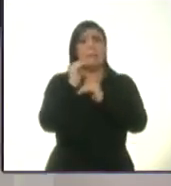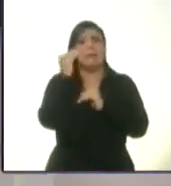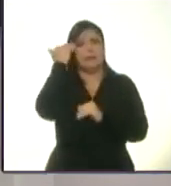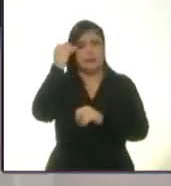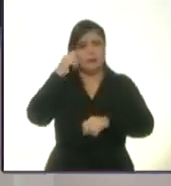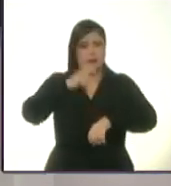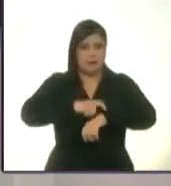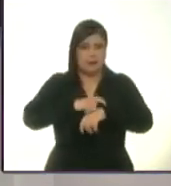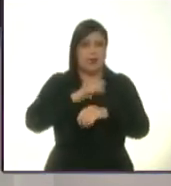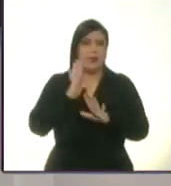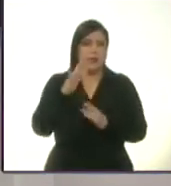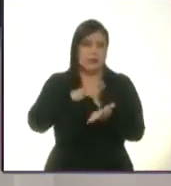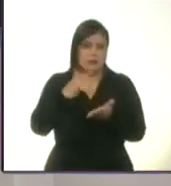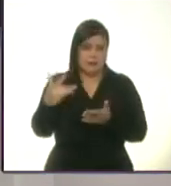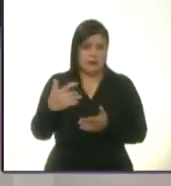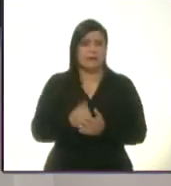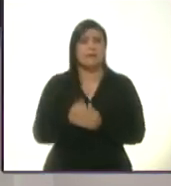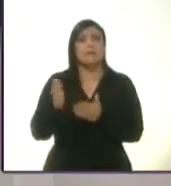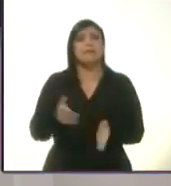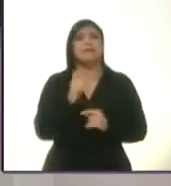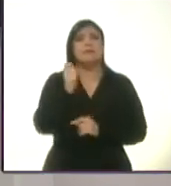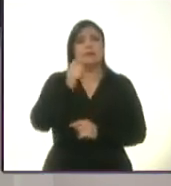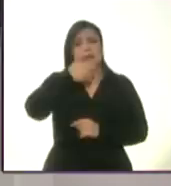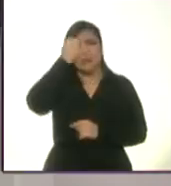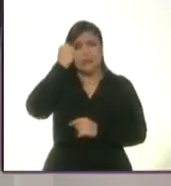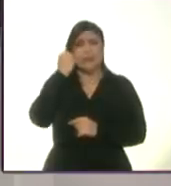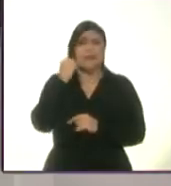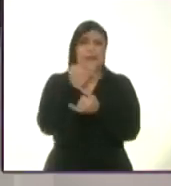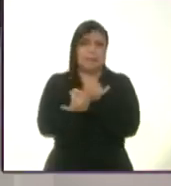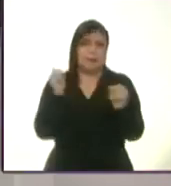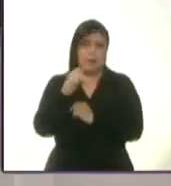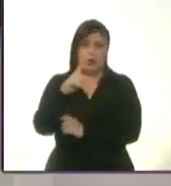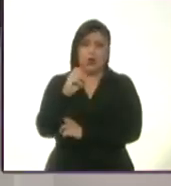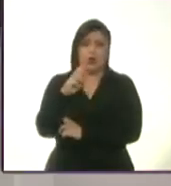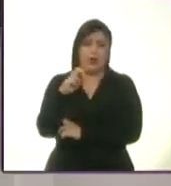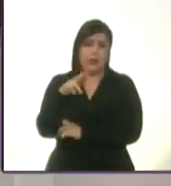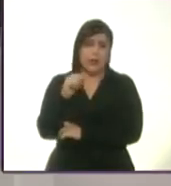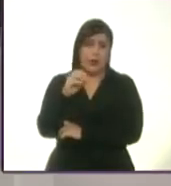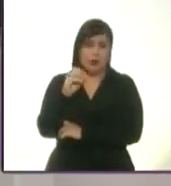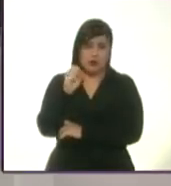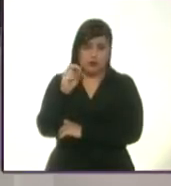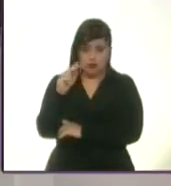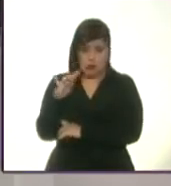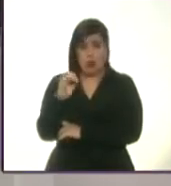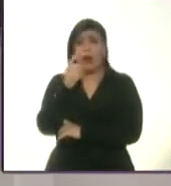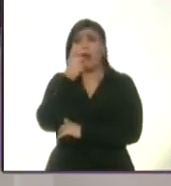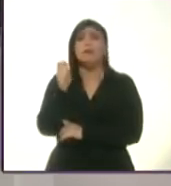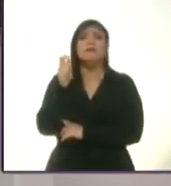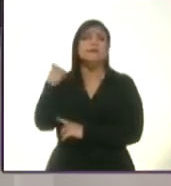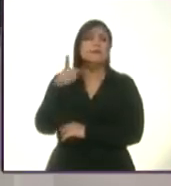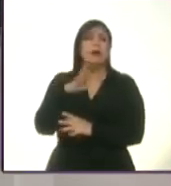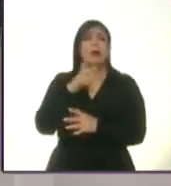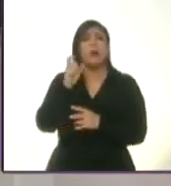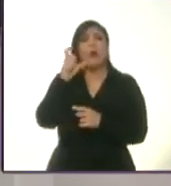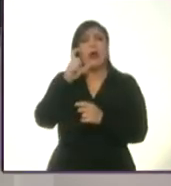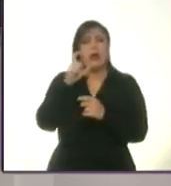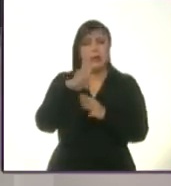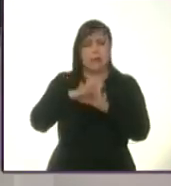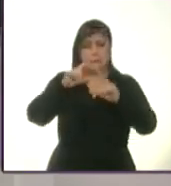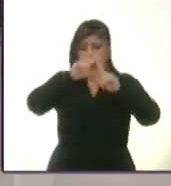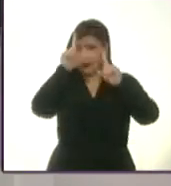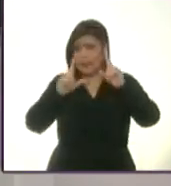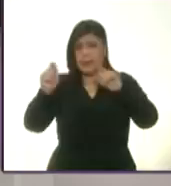muchísimas gracias es el turno de la candidata sin partido lorena osornio candidata de acuerdo con el censo nacional de